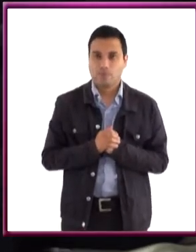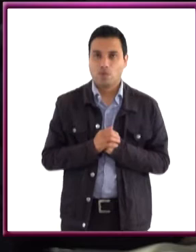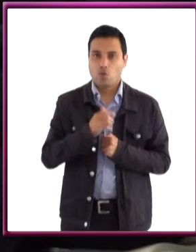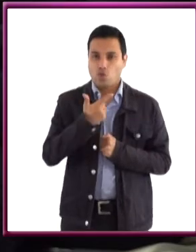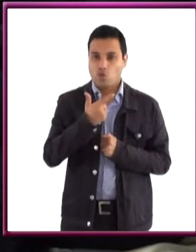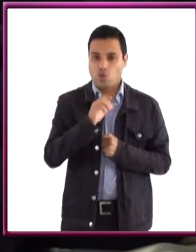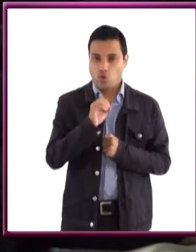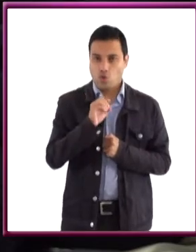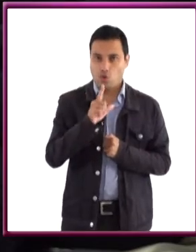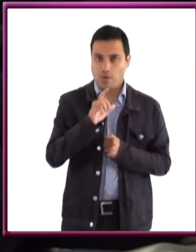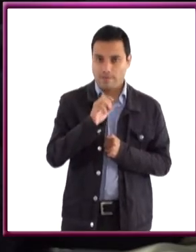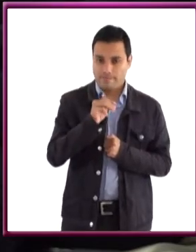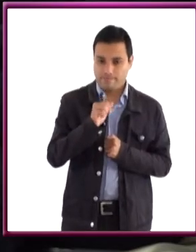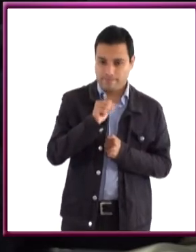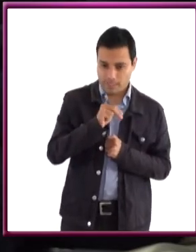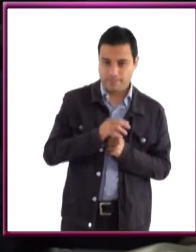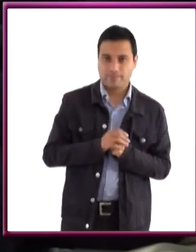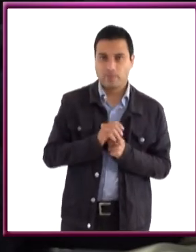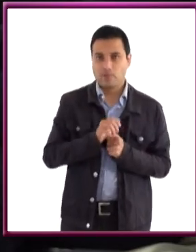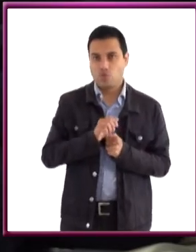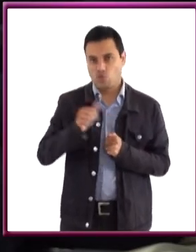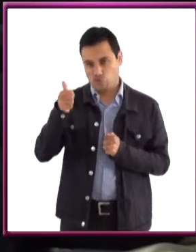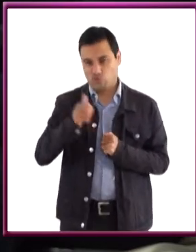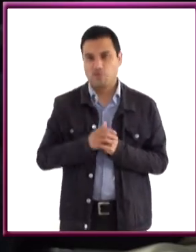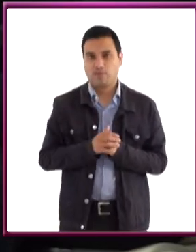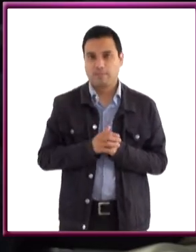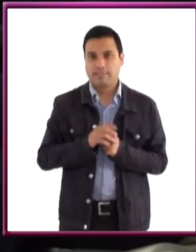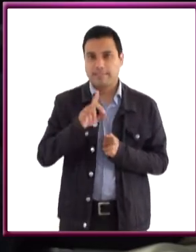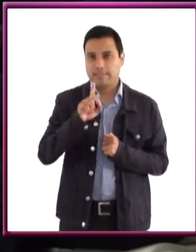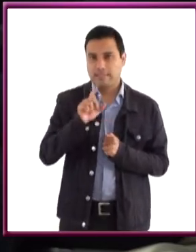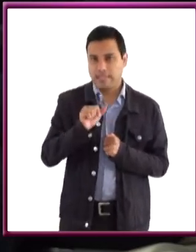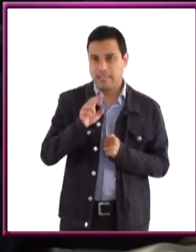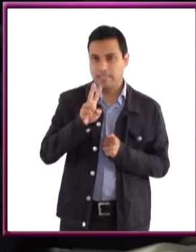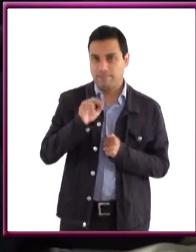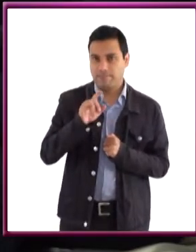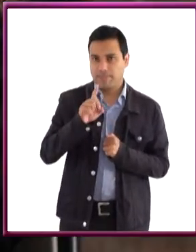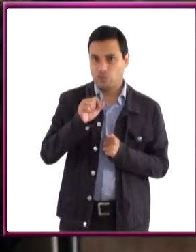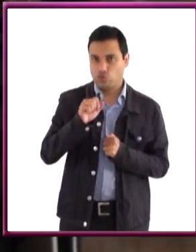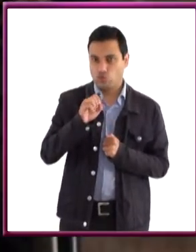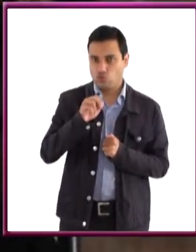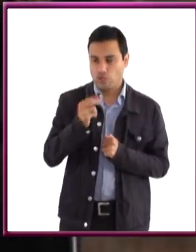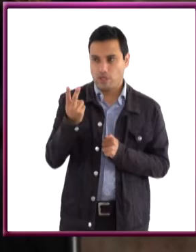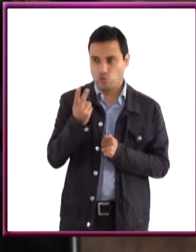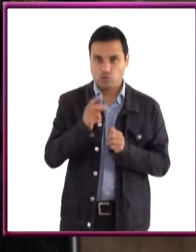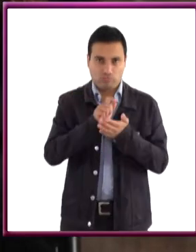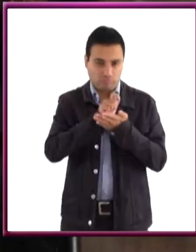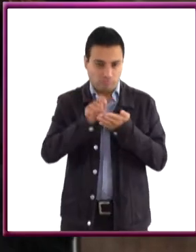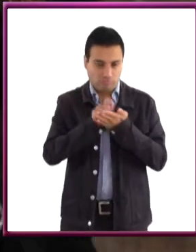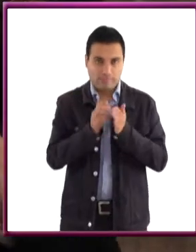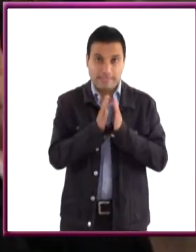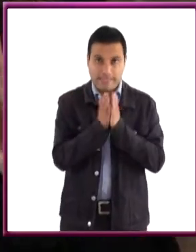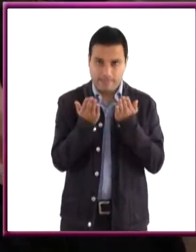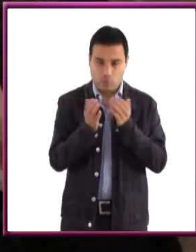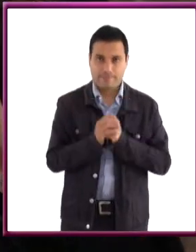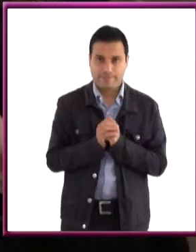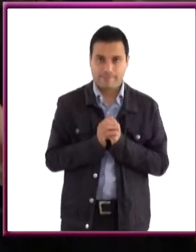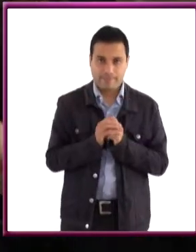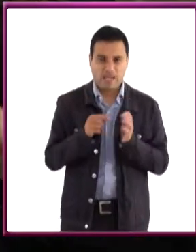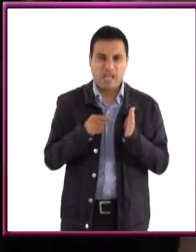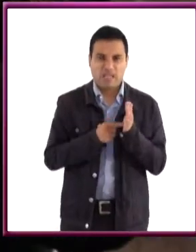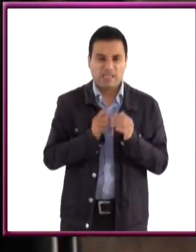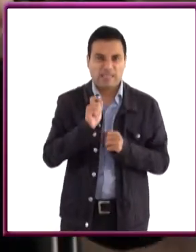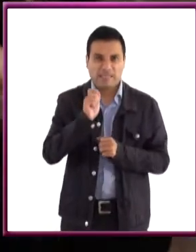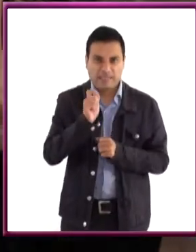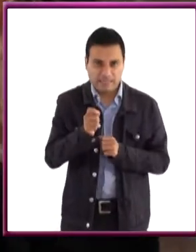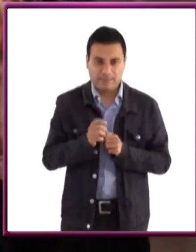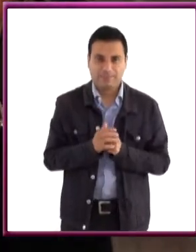se reunió con Davidson, otro estudioso justo de la atención plena, e hicieron un libro en donde lo que